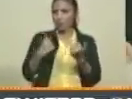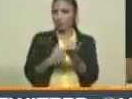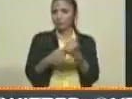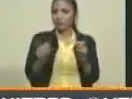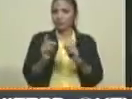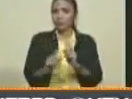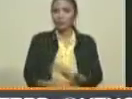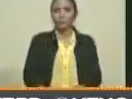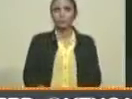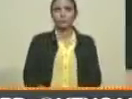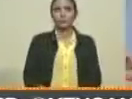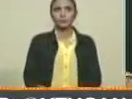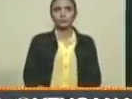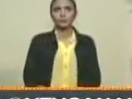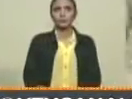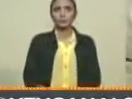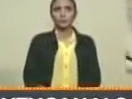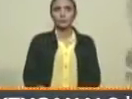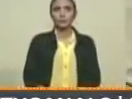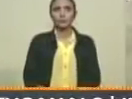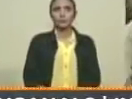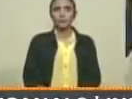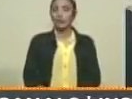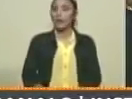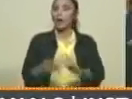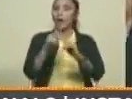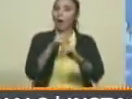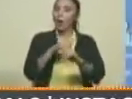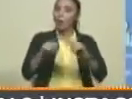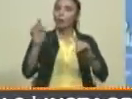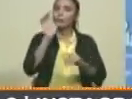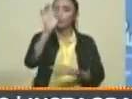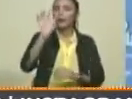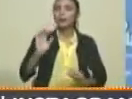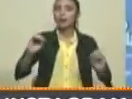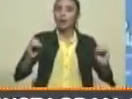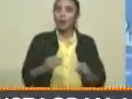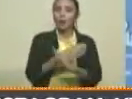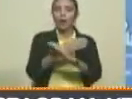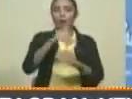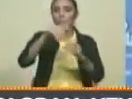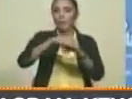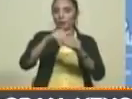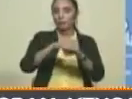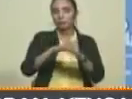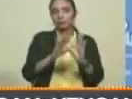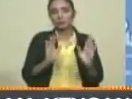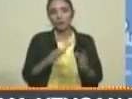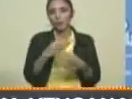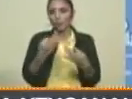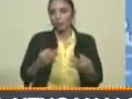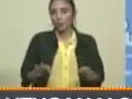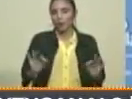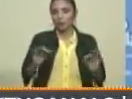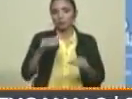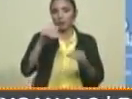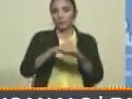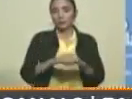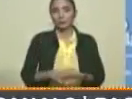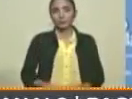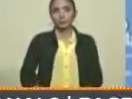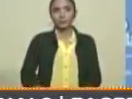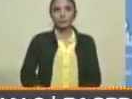En otros países el embajador en la OEA votó por su cuenta, sin atender la orden que le dieron de su